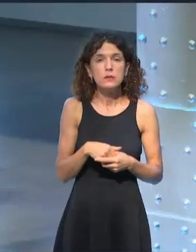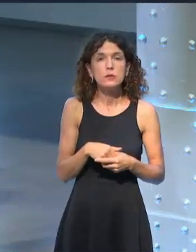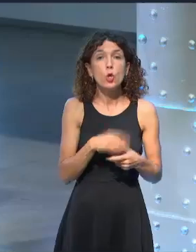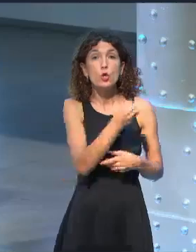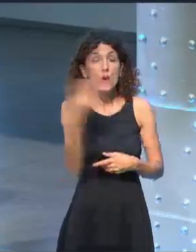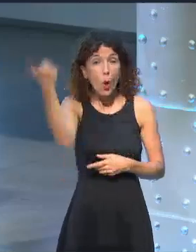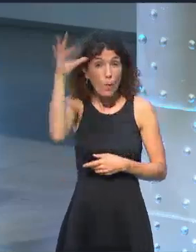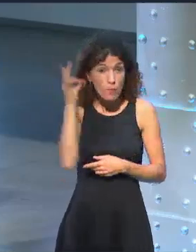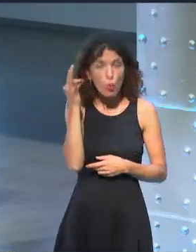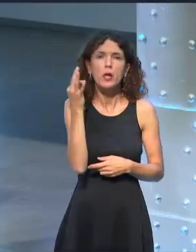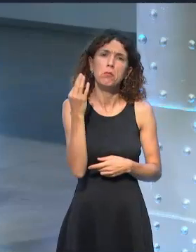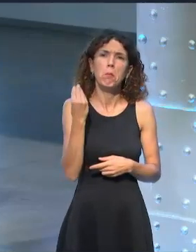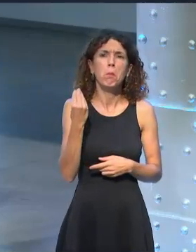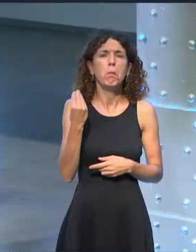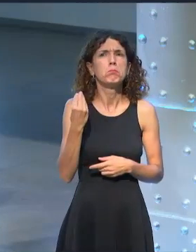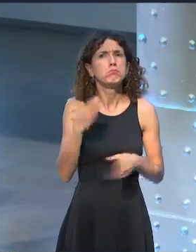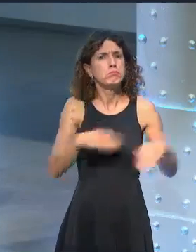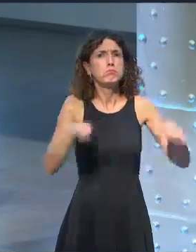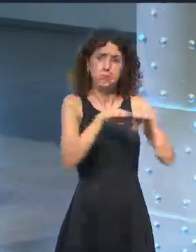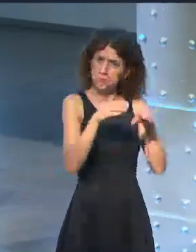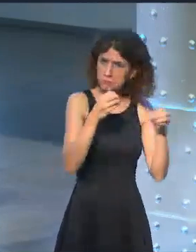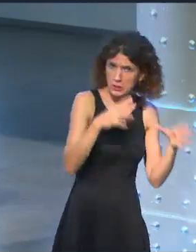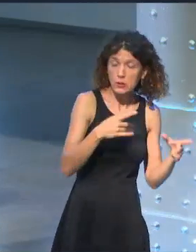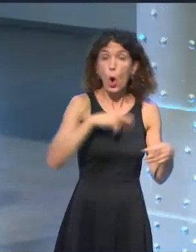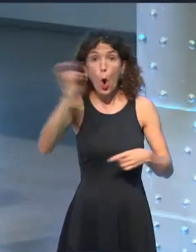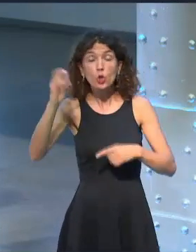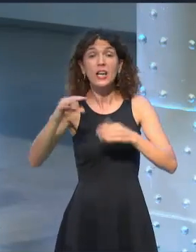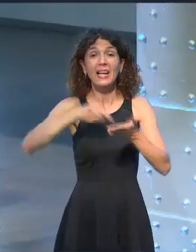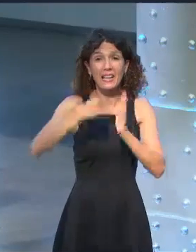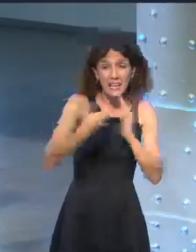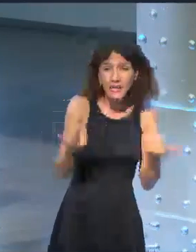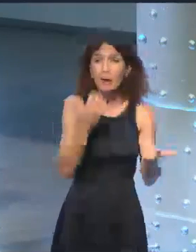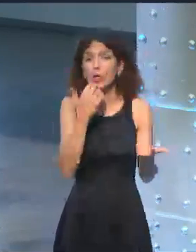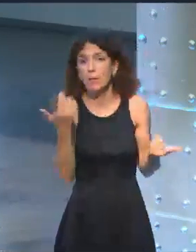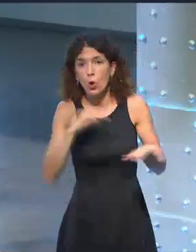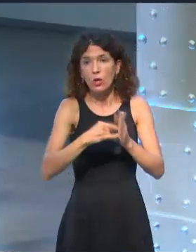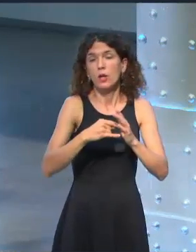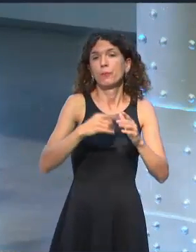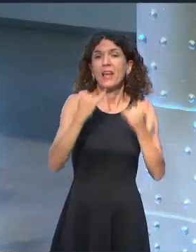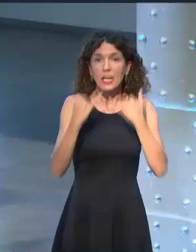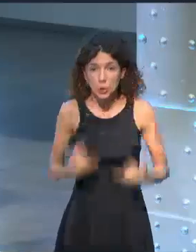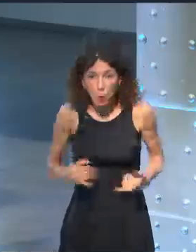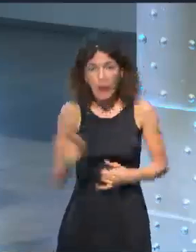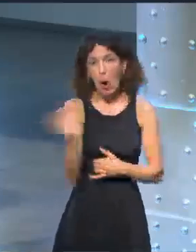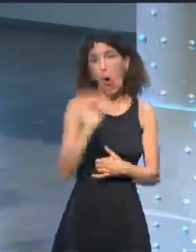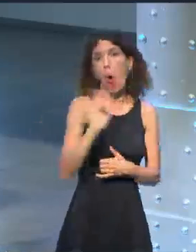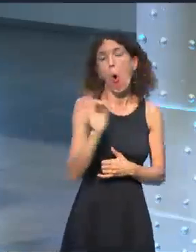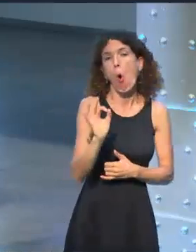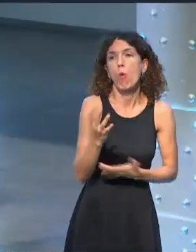el número de hombres y de mujeres está bastante equiparado, pero sin embargo cuando vamos a otras ingenierías como ingeniería electrónica o